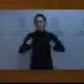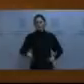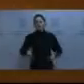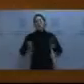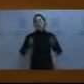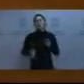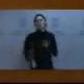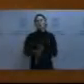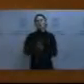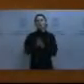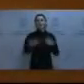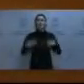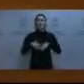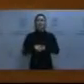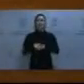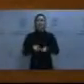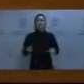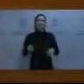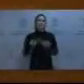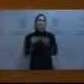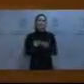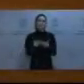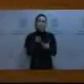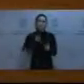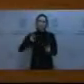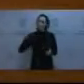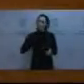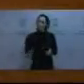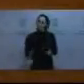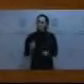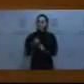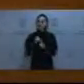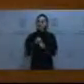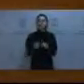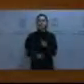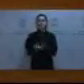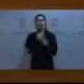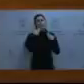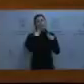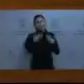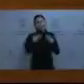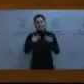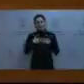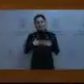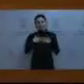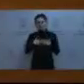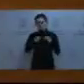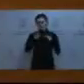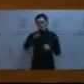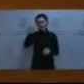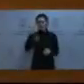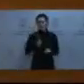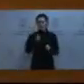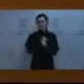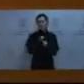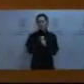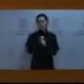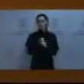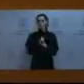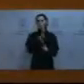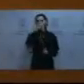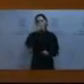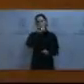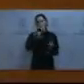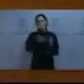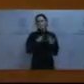reforzar nuestro tejido industrial, fuente de riqueza y de empleo para esta región. En Asturias, la tasa de actividad asciende en el año